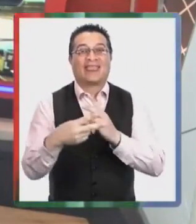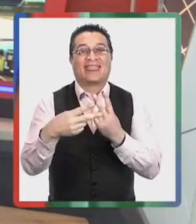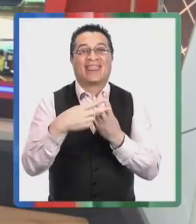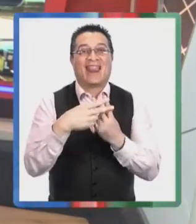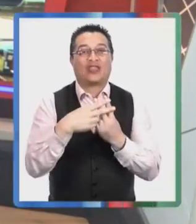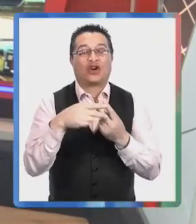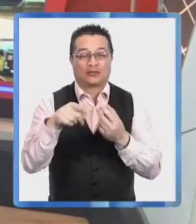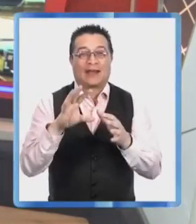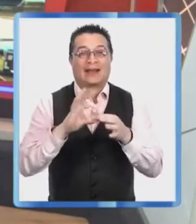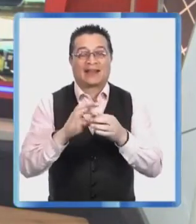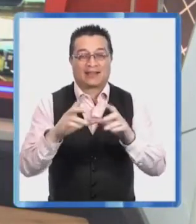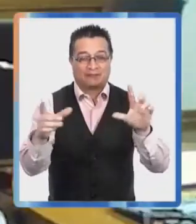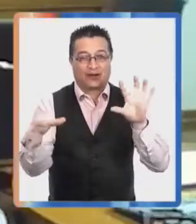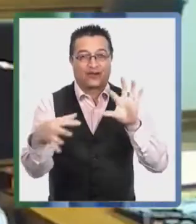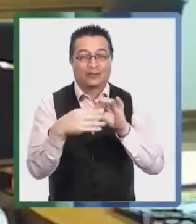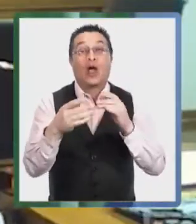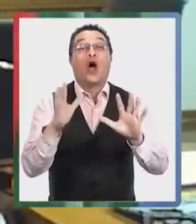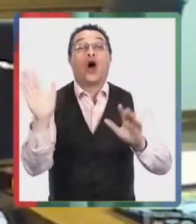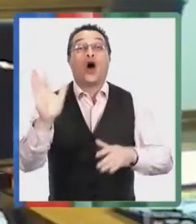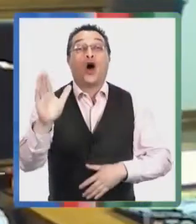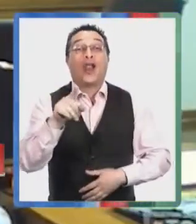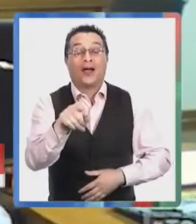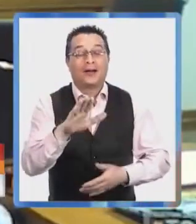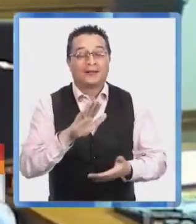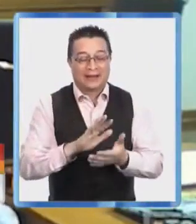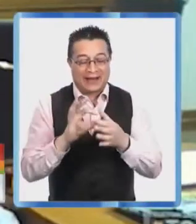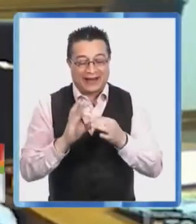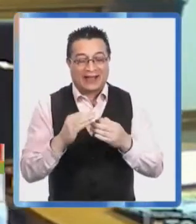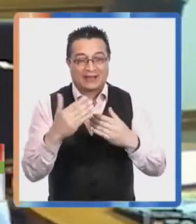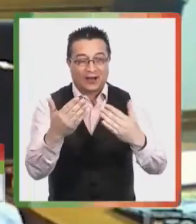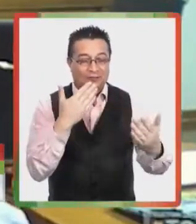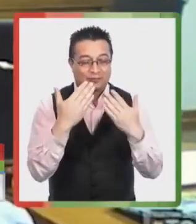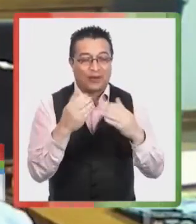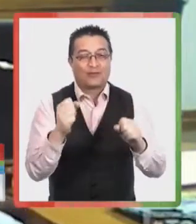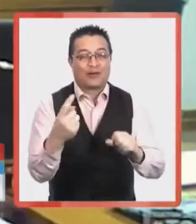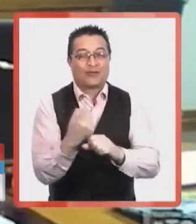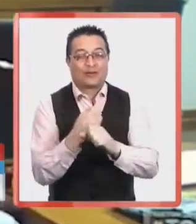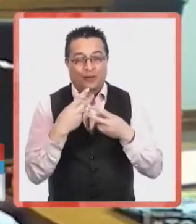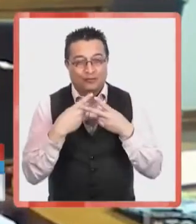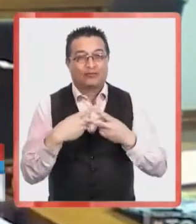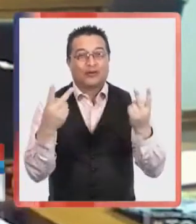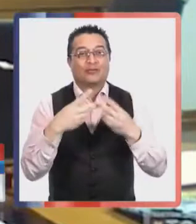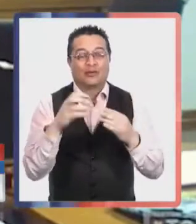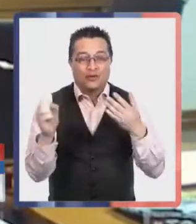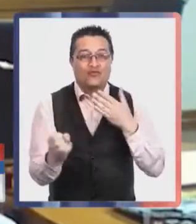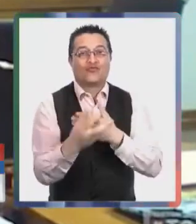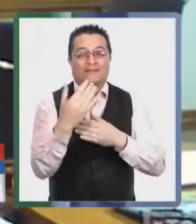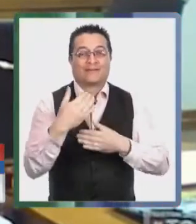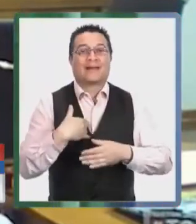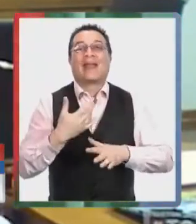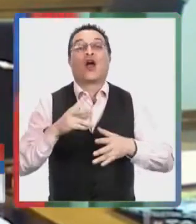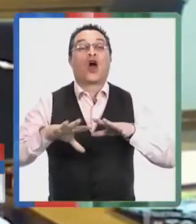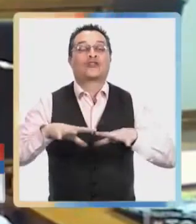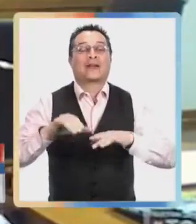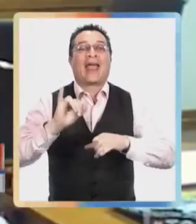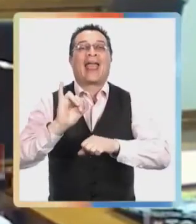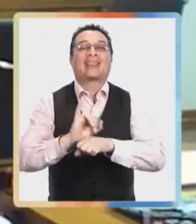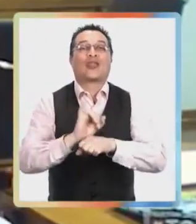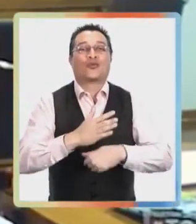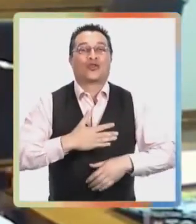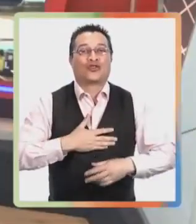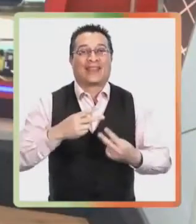conectarse con las regiones del país el emir hola francisco gracias a ustedes por la posibilidad de compartir las novedades de nuestra institución